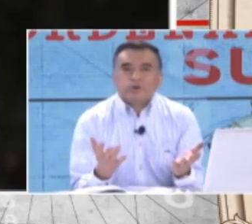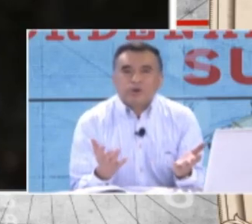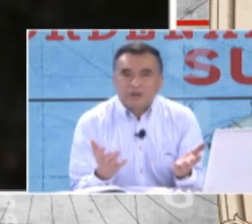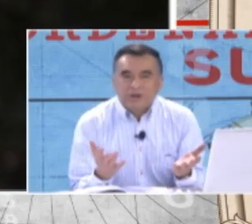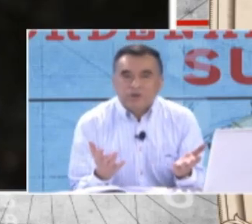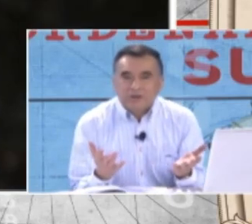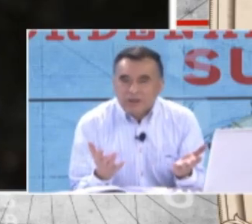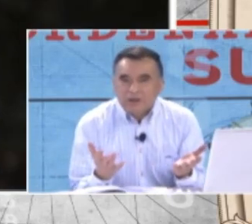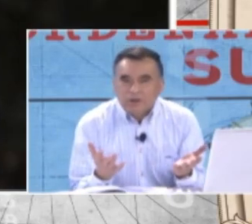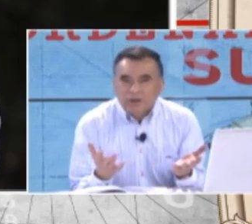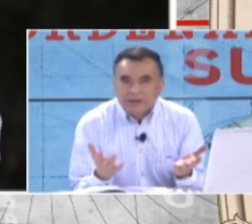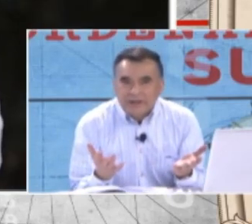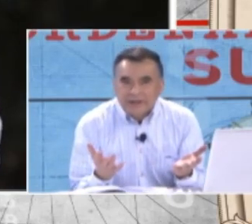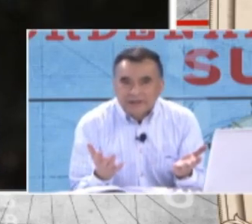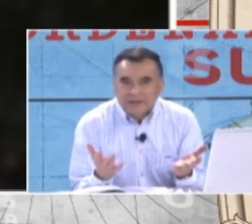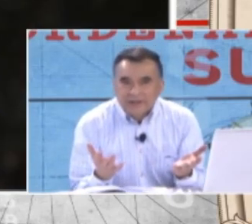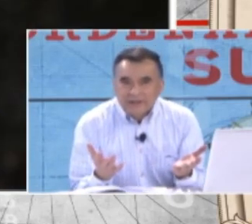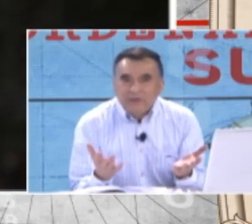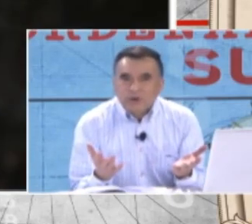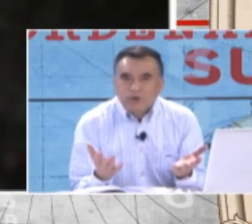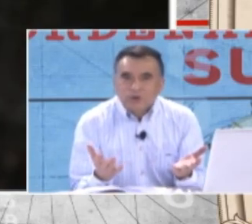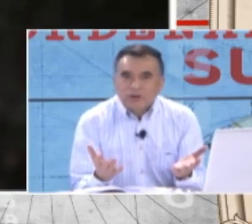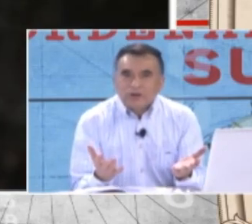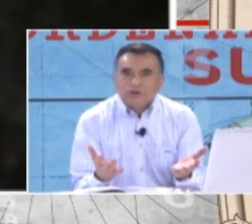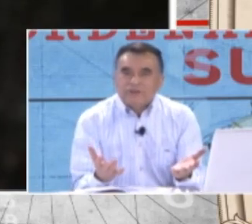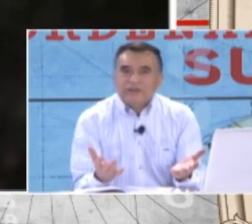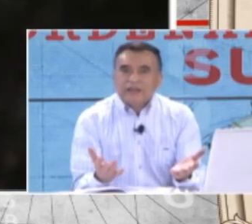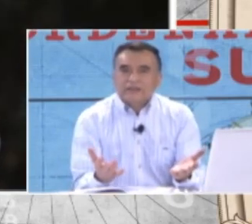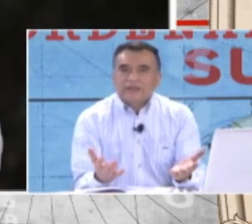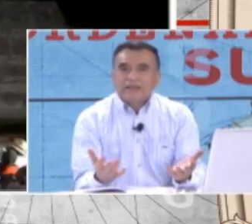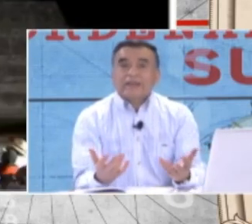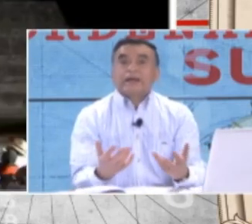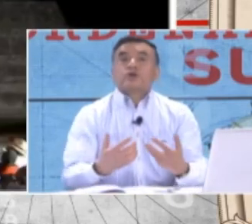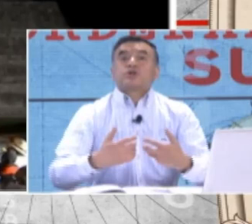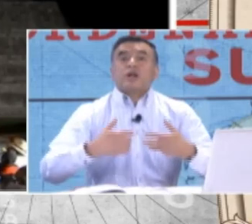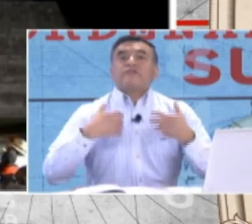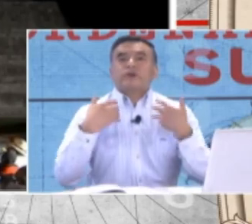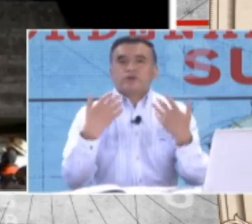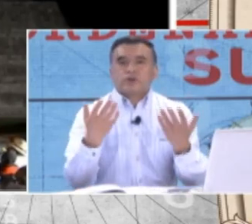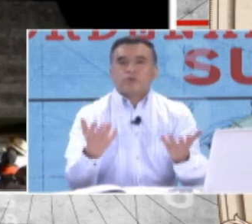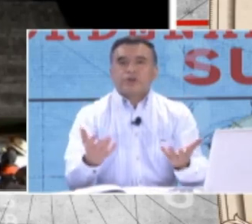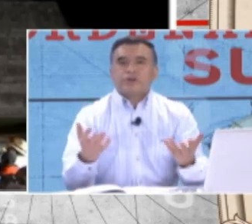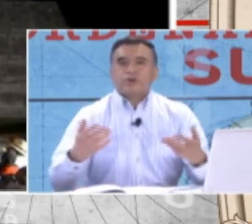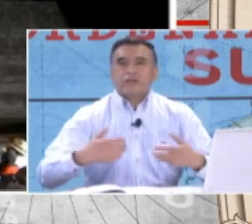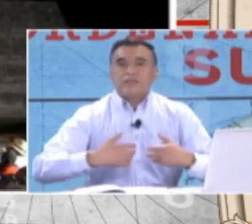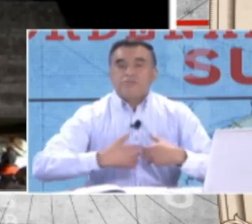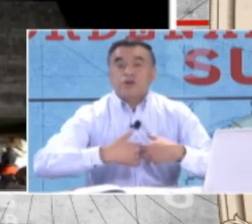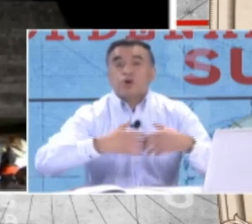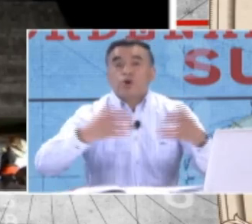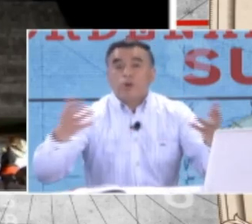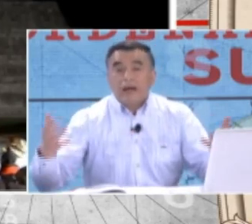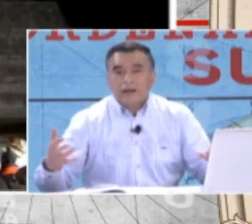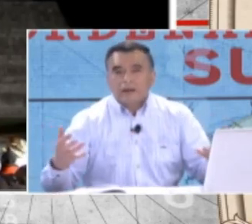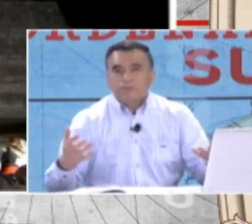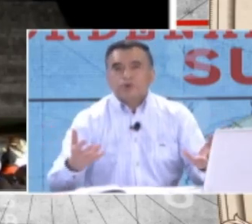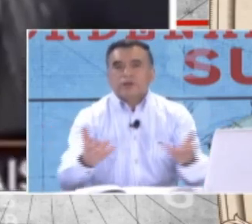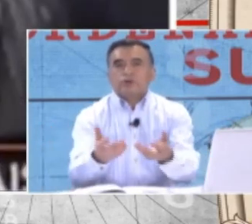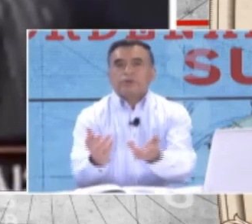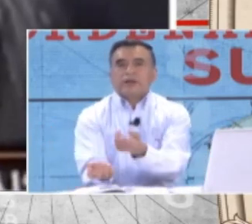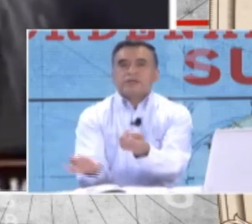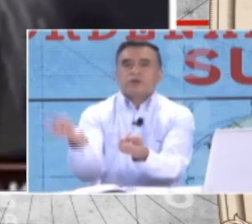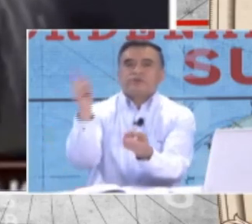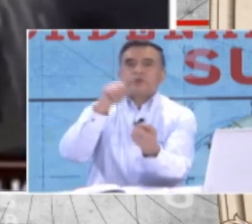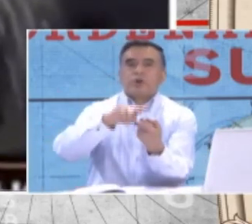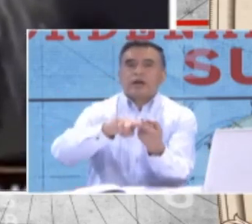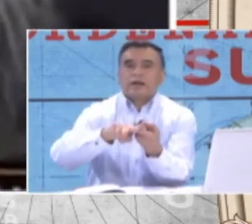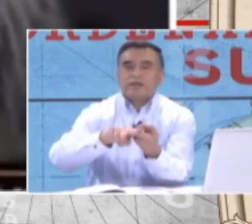inventar otro enemigo interno, Andrés. Y fueron los narcotraficantes. El narcotráfico se convirtió en el enemigo global y por lo tanto